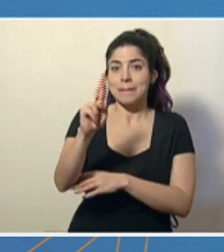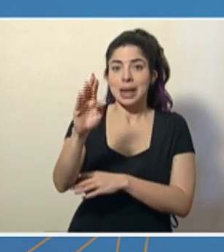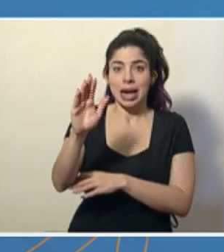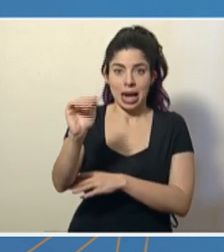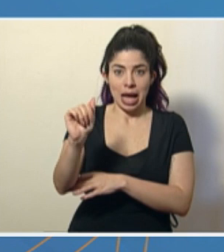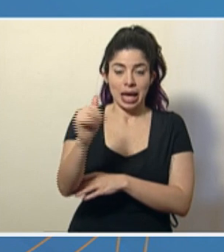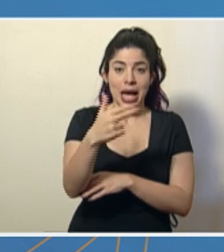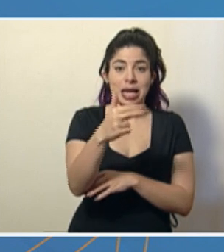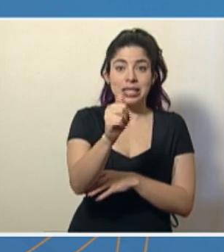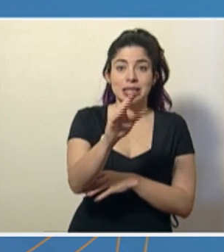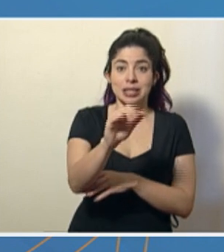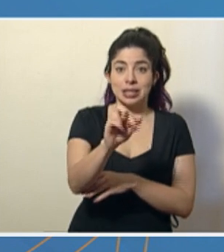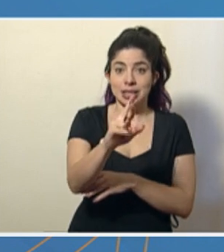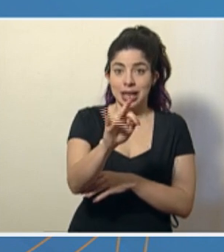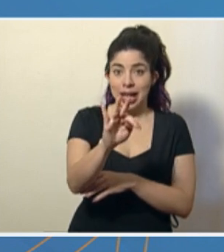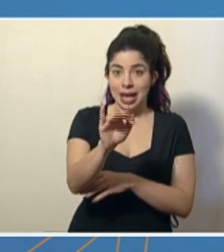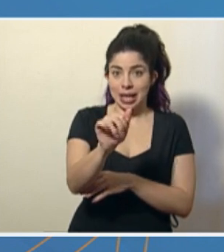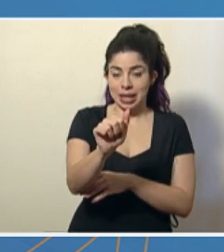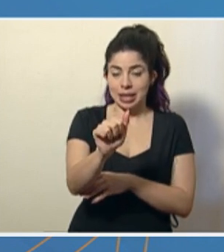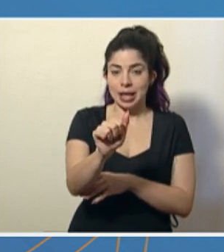Barranca, Chacarita,